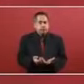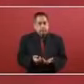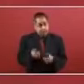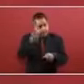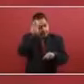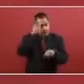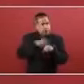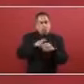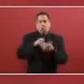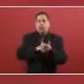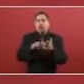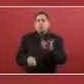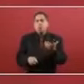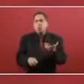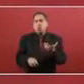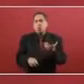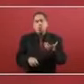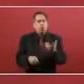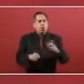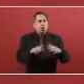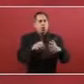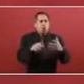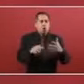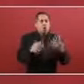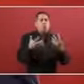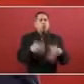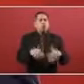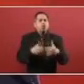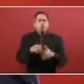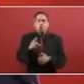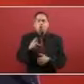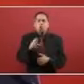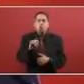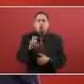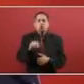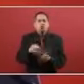directores, por ejemplo, de las áreas de producción,